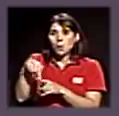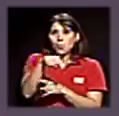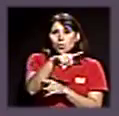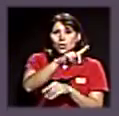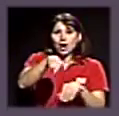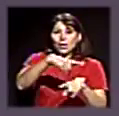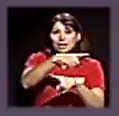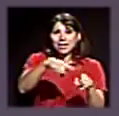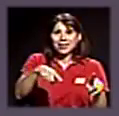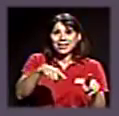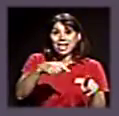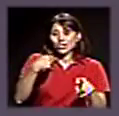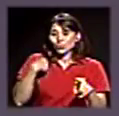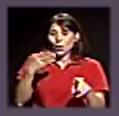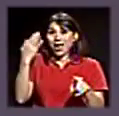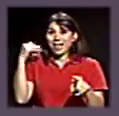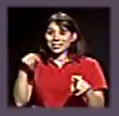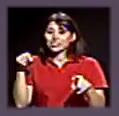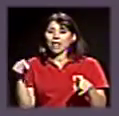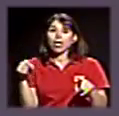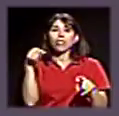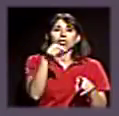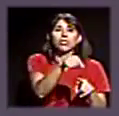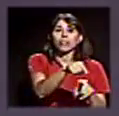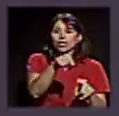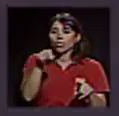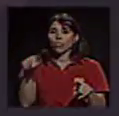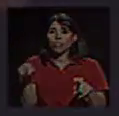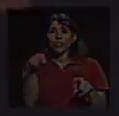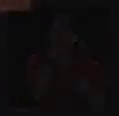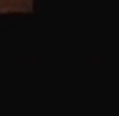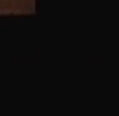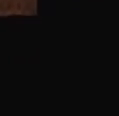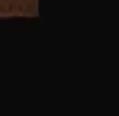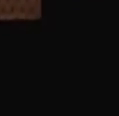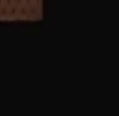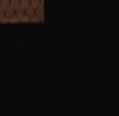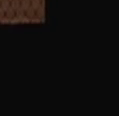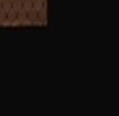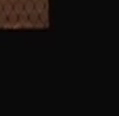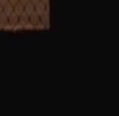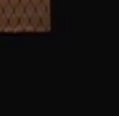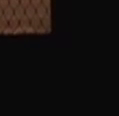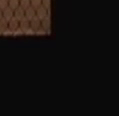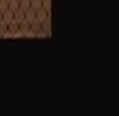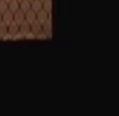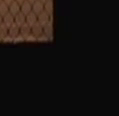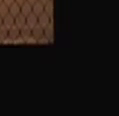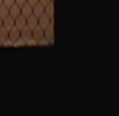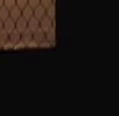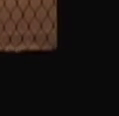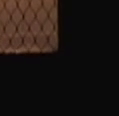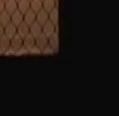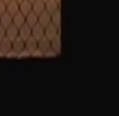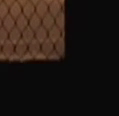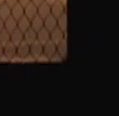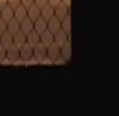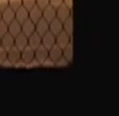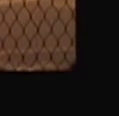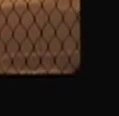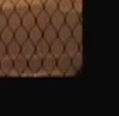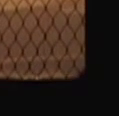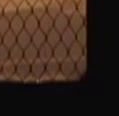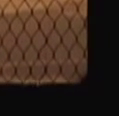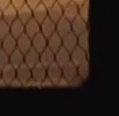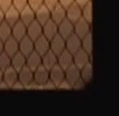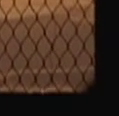yendo y viniendo a este lugar, que queda más allá de Cuernavaca, y durante 3 años lo hice solita en las